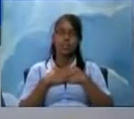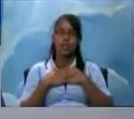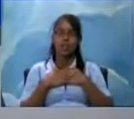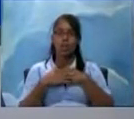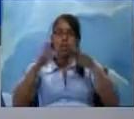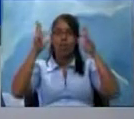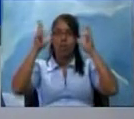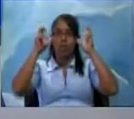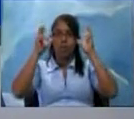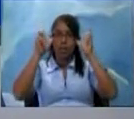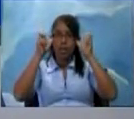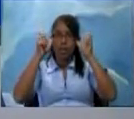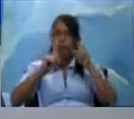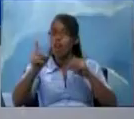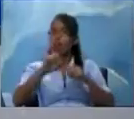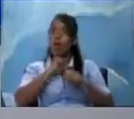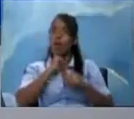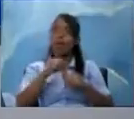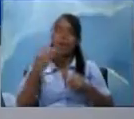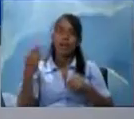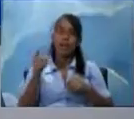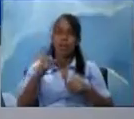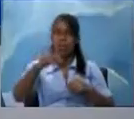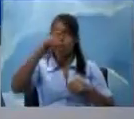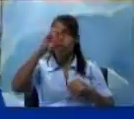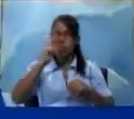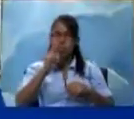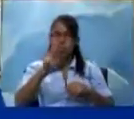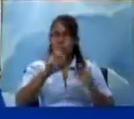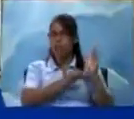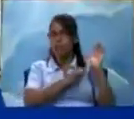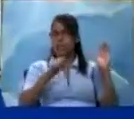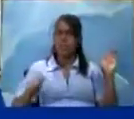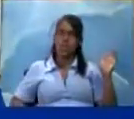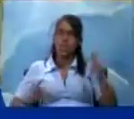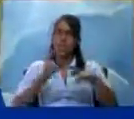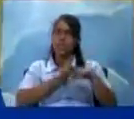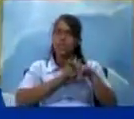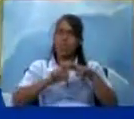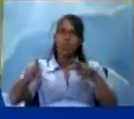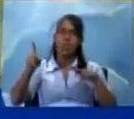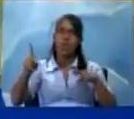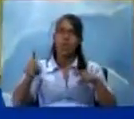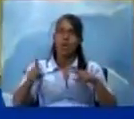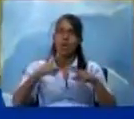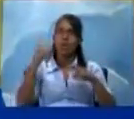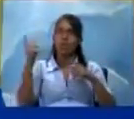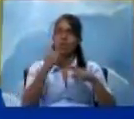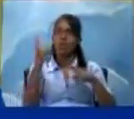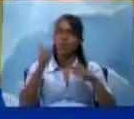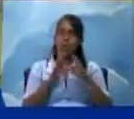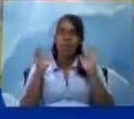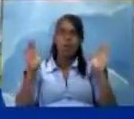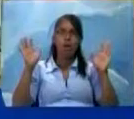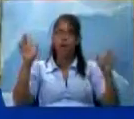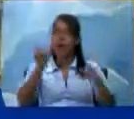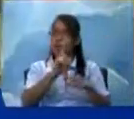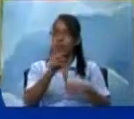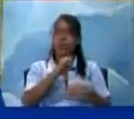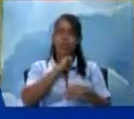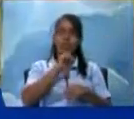Oiga. No es que usted vio al Señor desnudo por allí en calzoncillo y volando por el